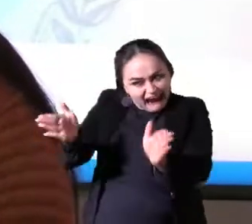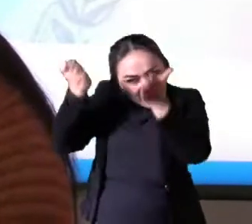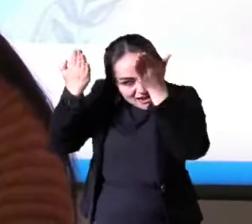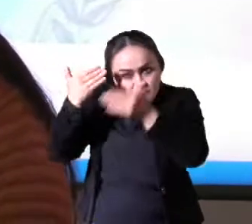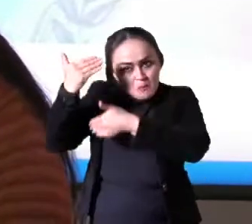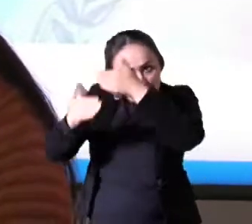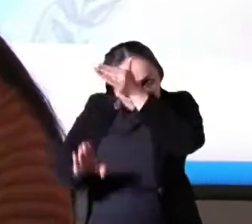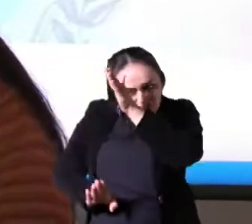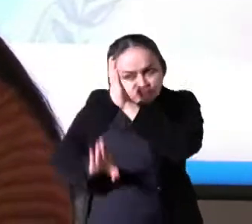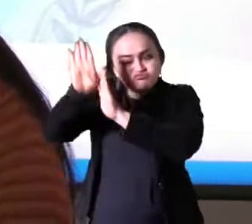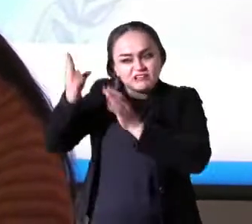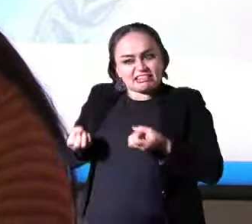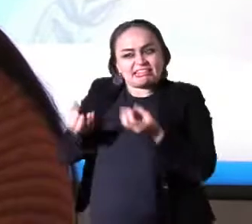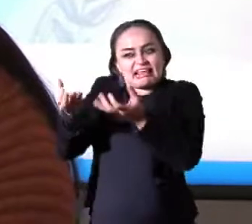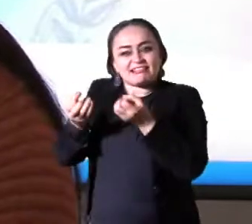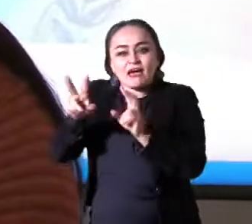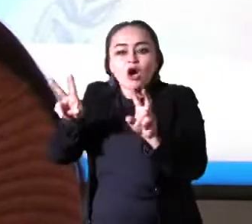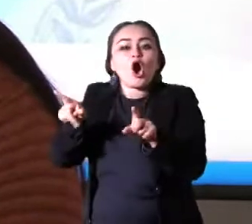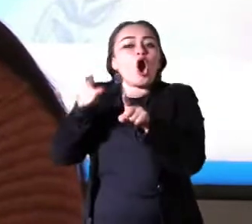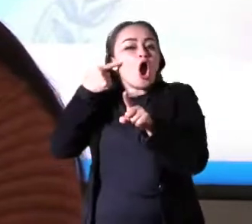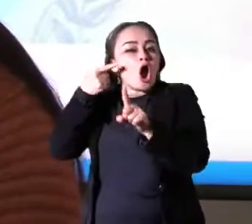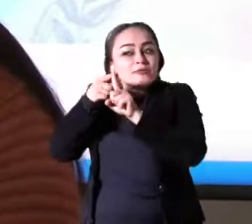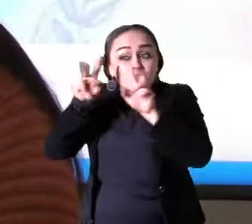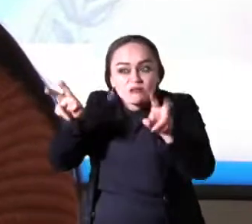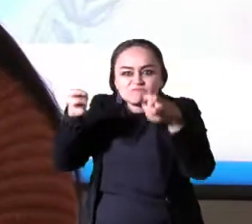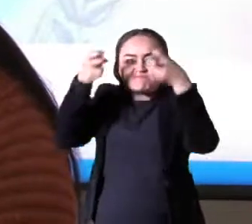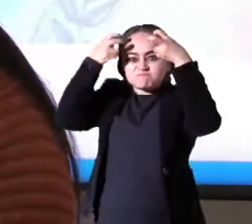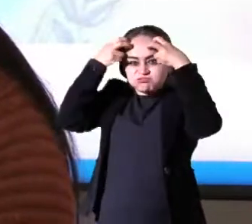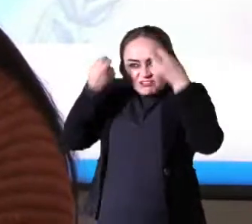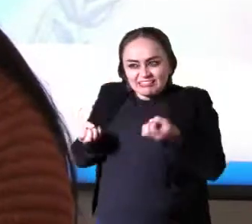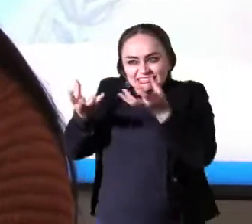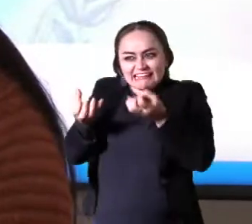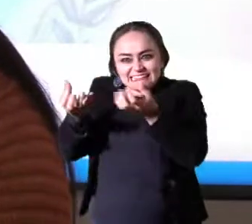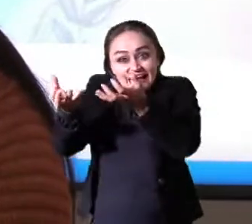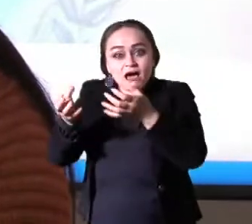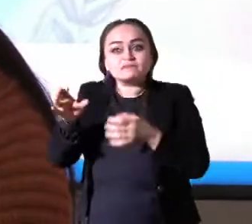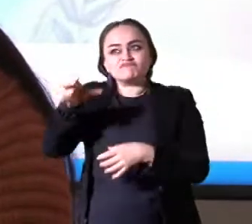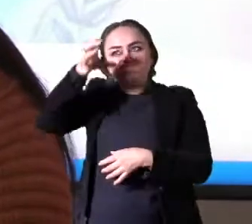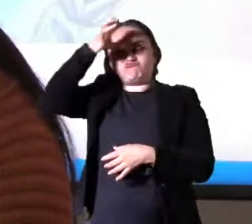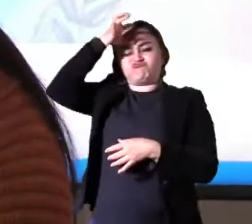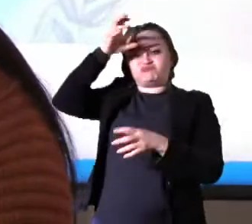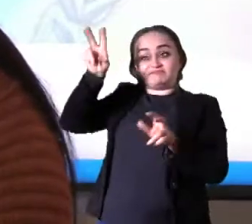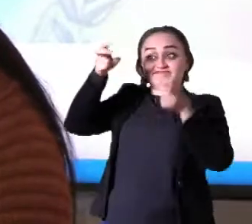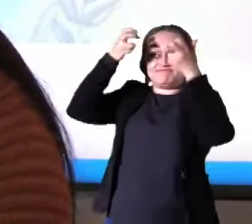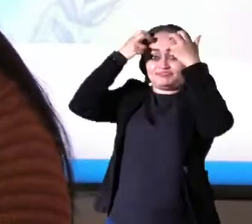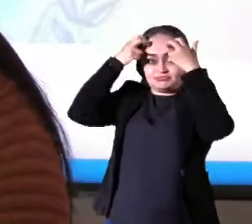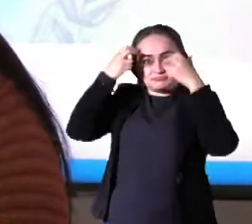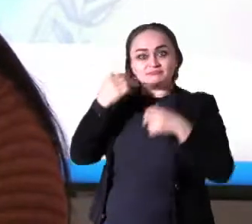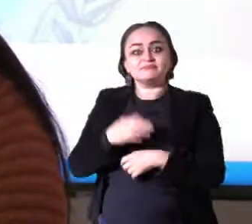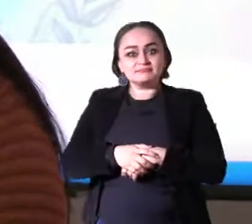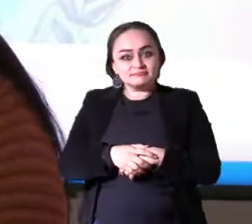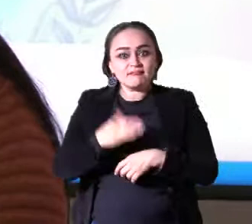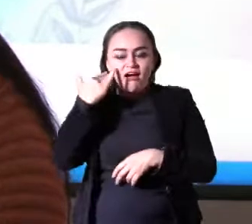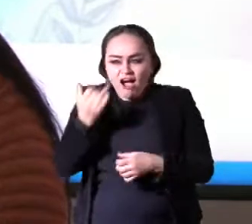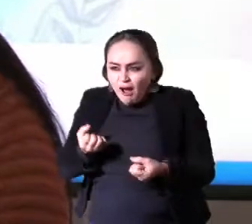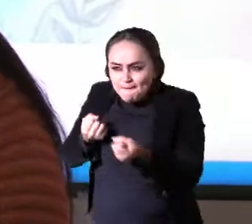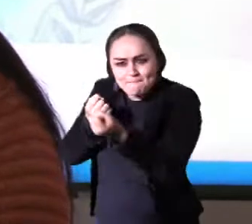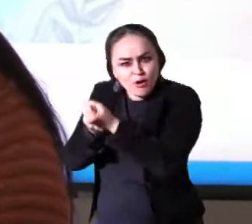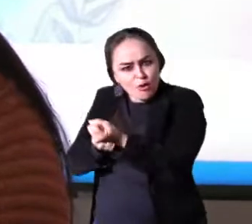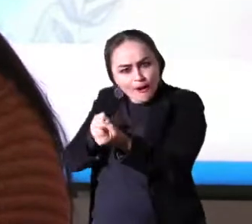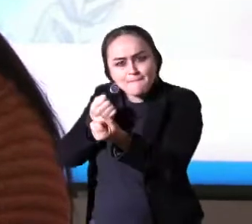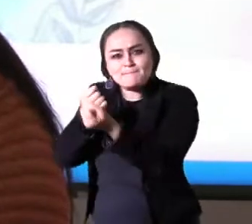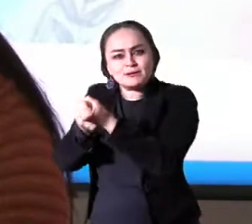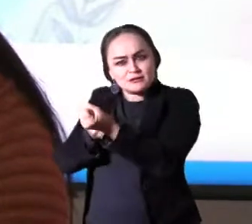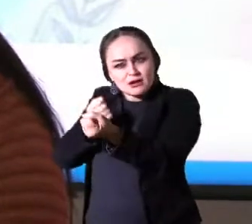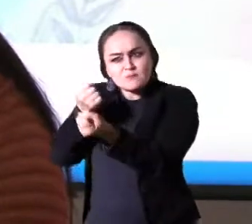conocimiento el apoyo a los demás siempre siempre hablaba de que